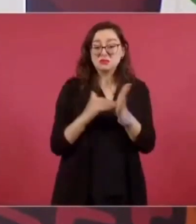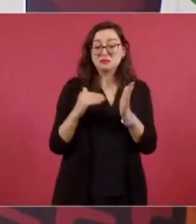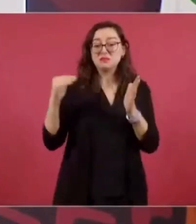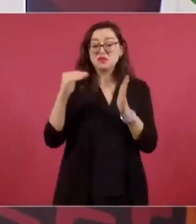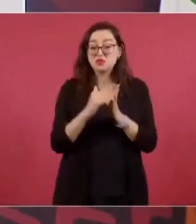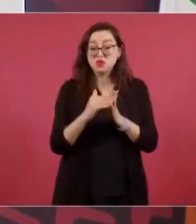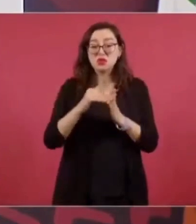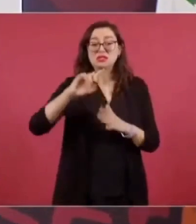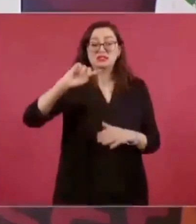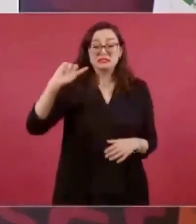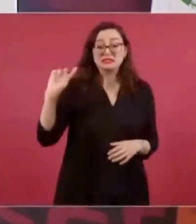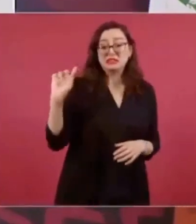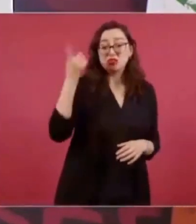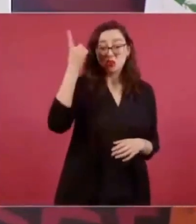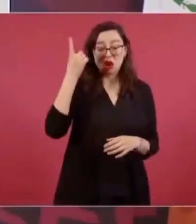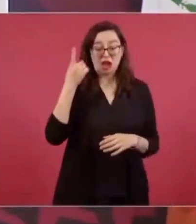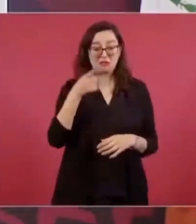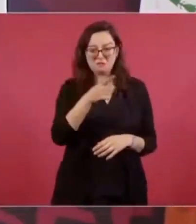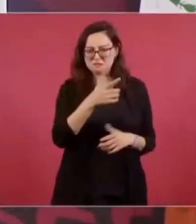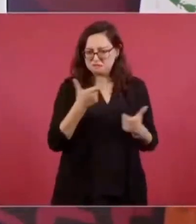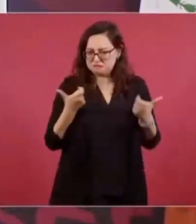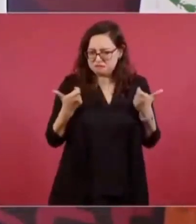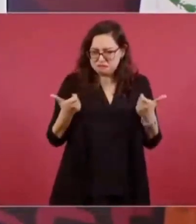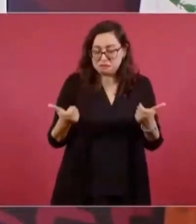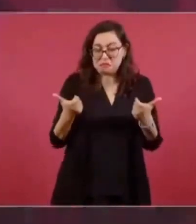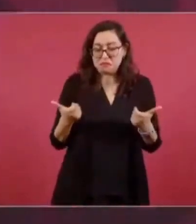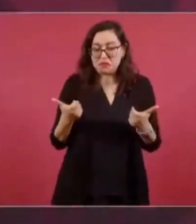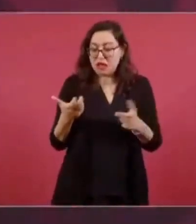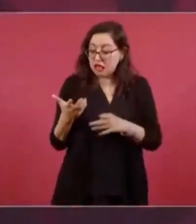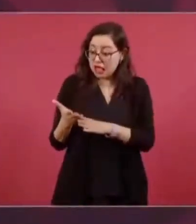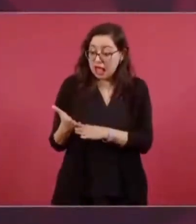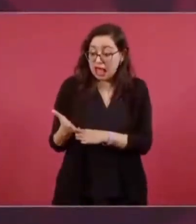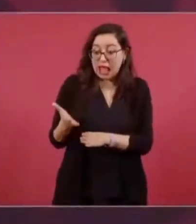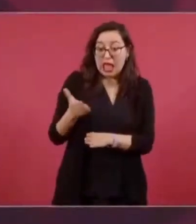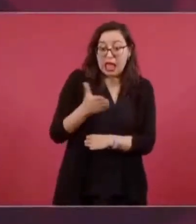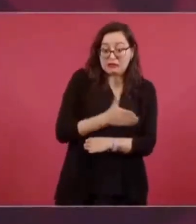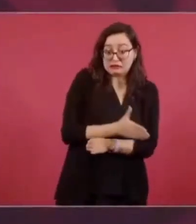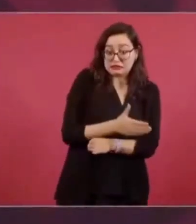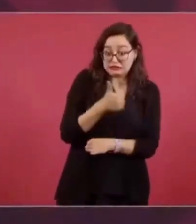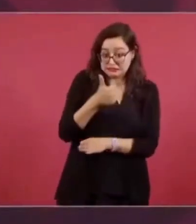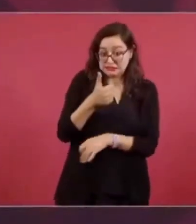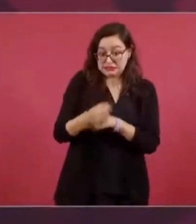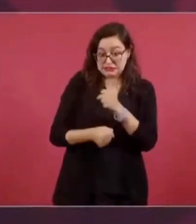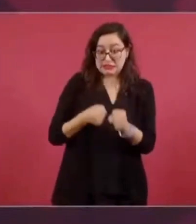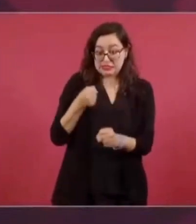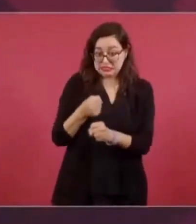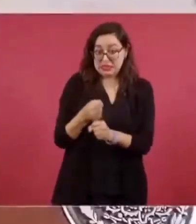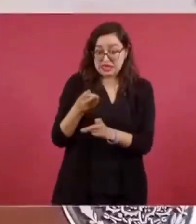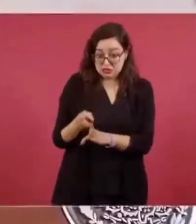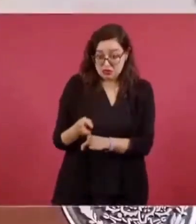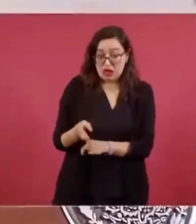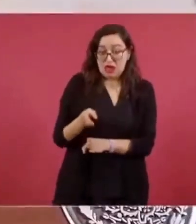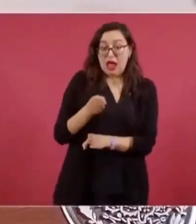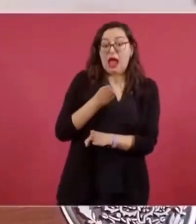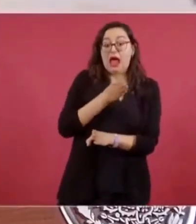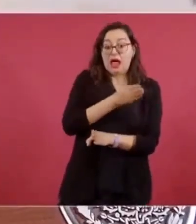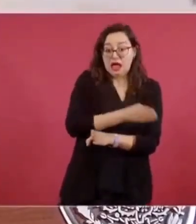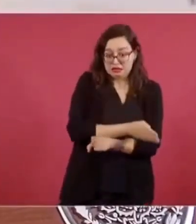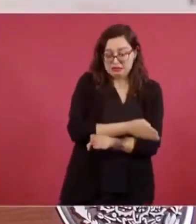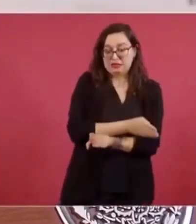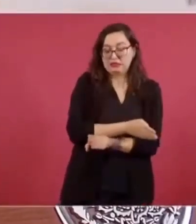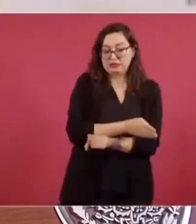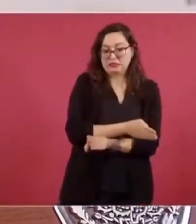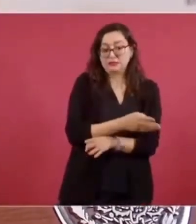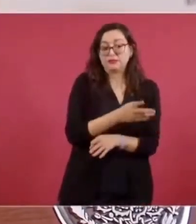Y cuando entró Salinas, que es cuando la revista Forbes empieza a publicar la lista de los